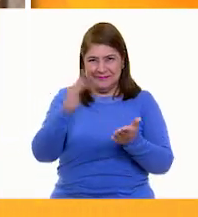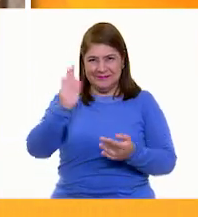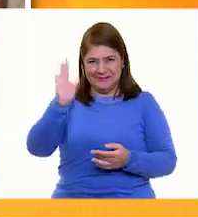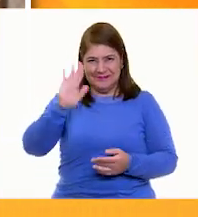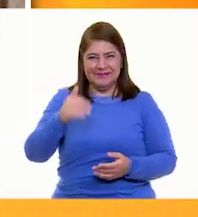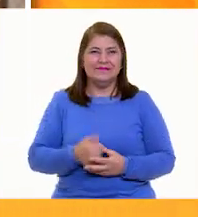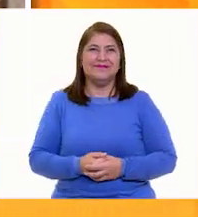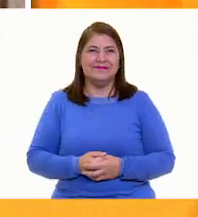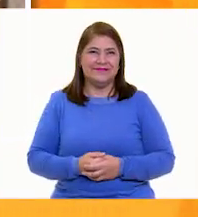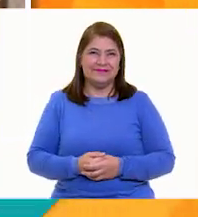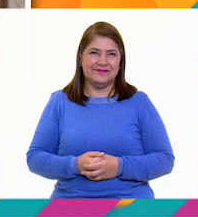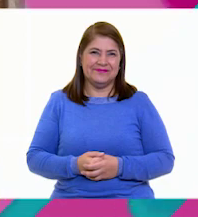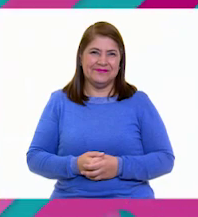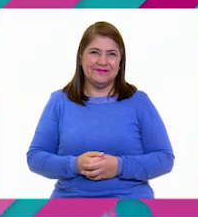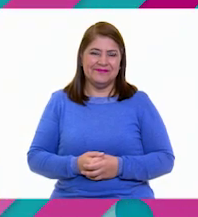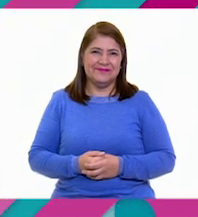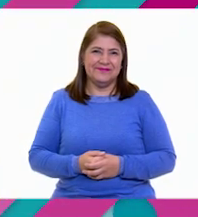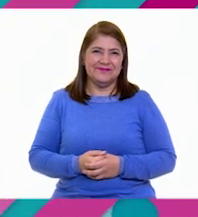Adiós.